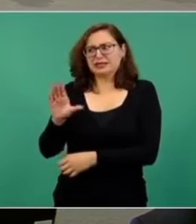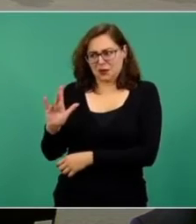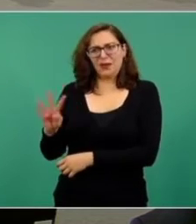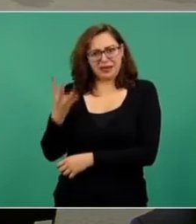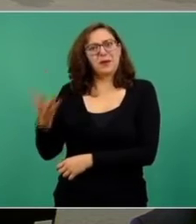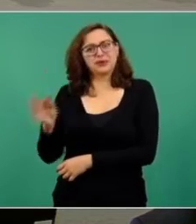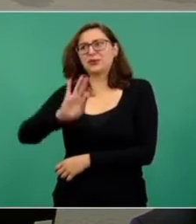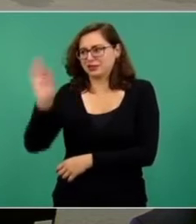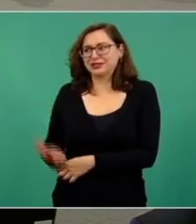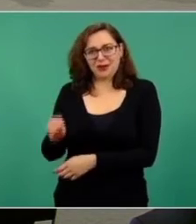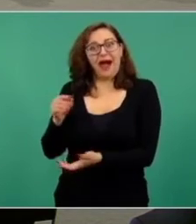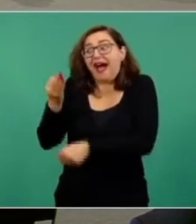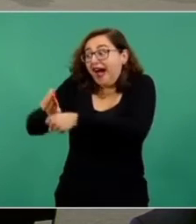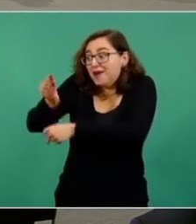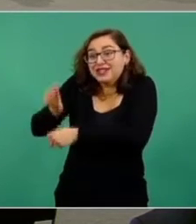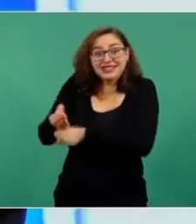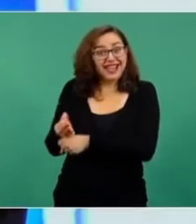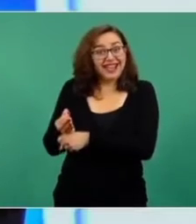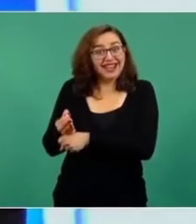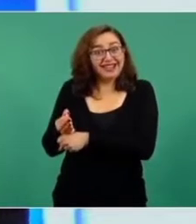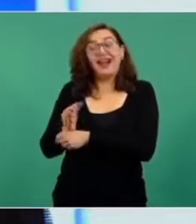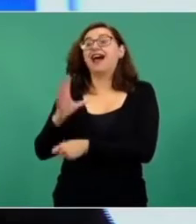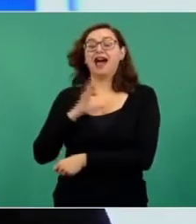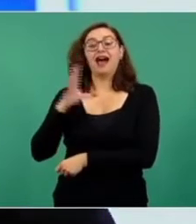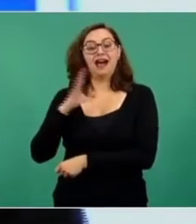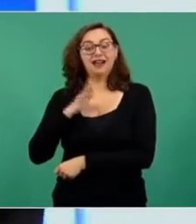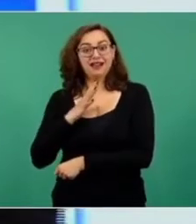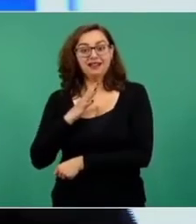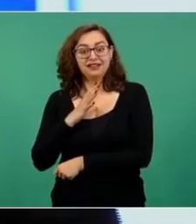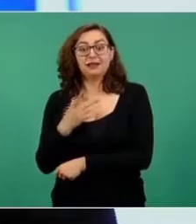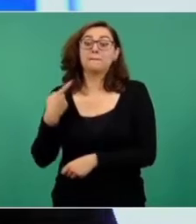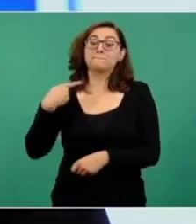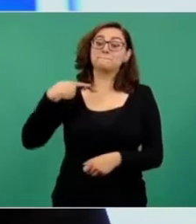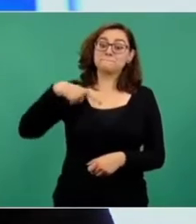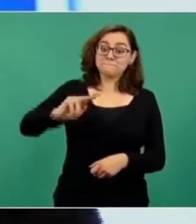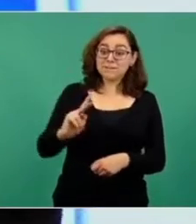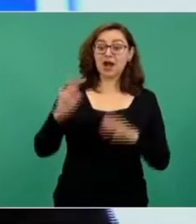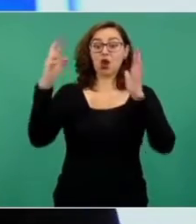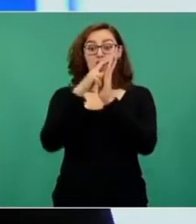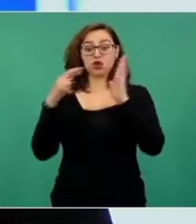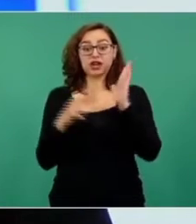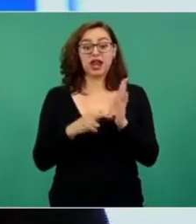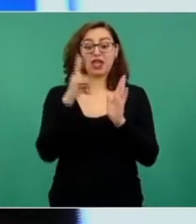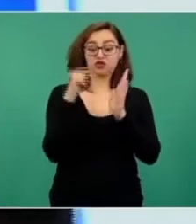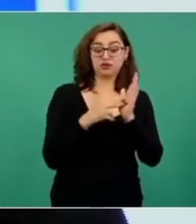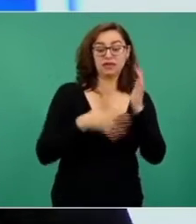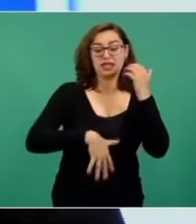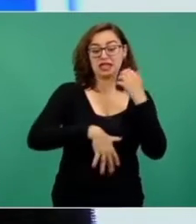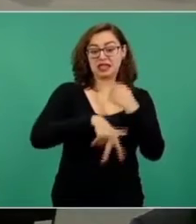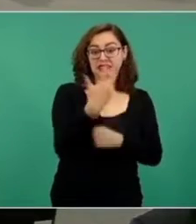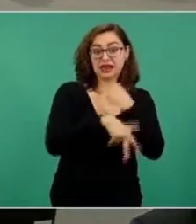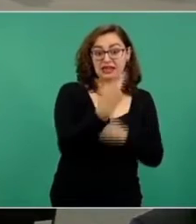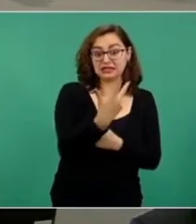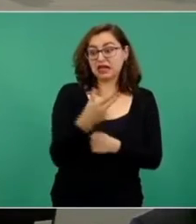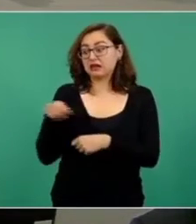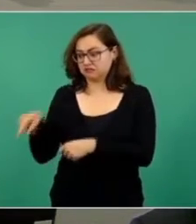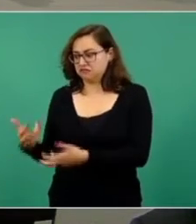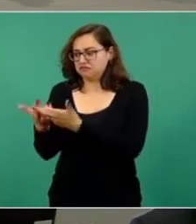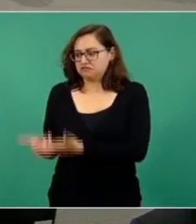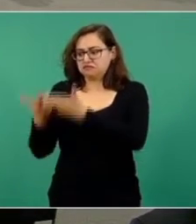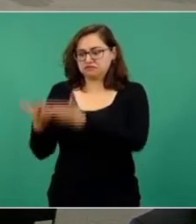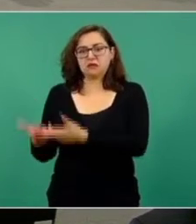de la electricidad que se consume en México. Sin embargo, las reglas de la reforma energética de 2013 la obligan solo a distribuir